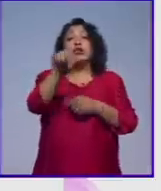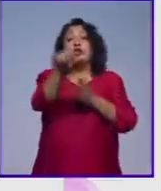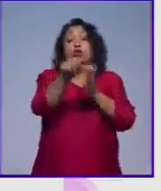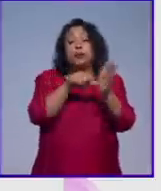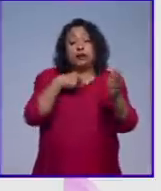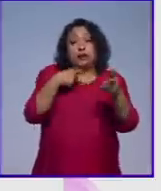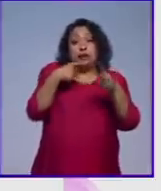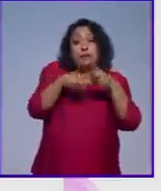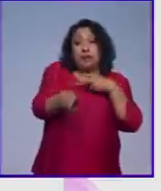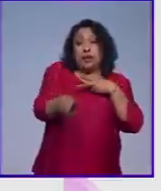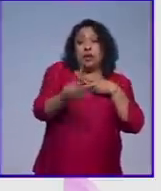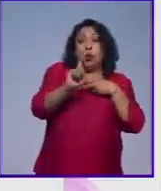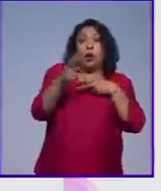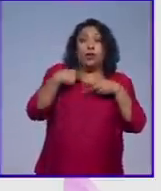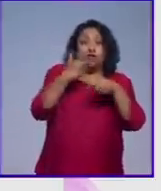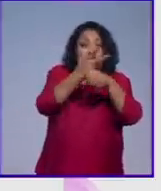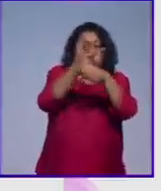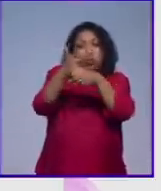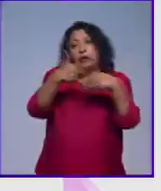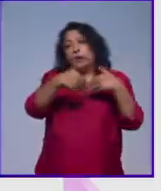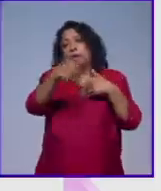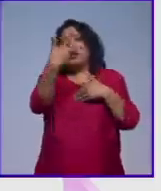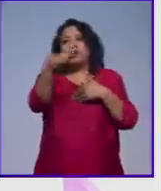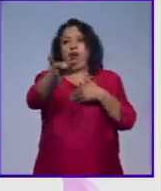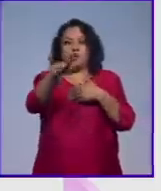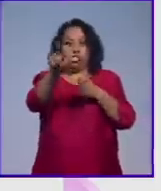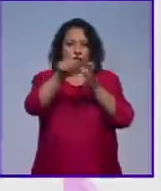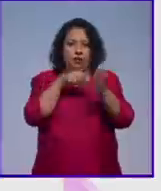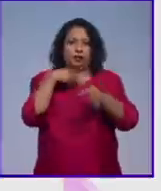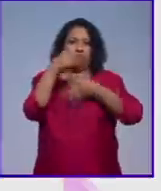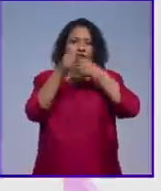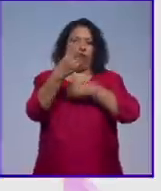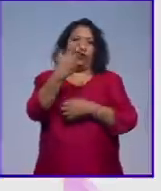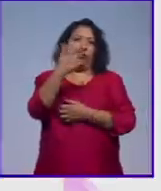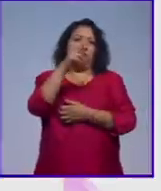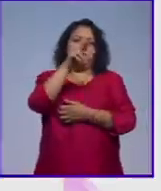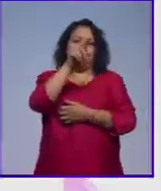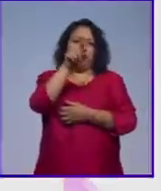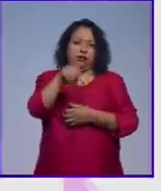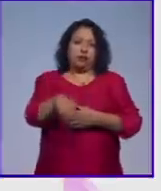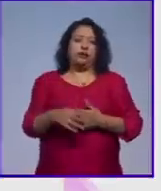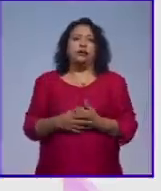a partir del inicio del rodaje. Noticias 22, Huemanzin Rodríguez.